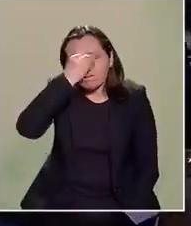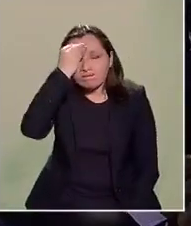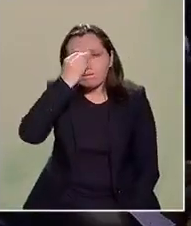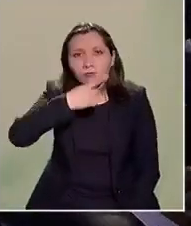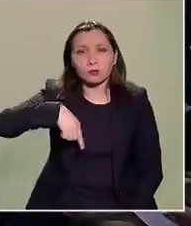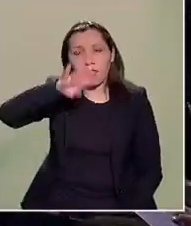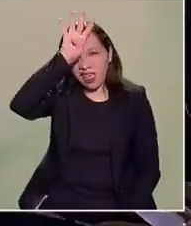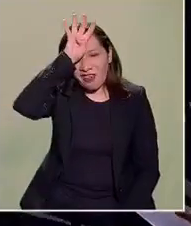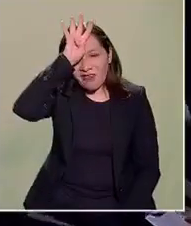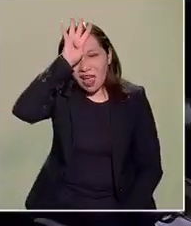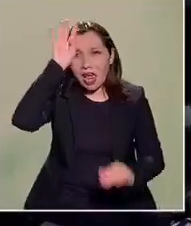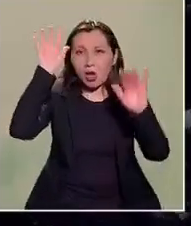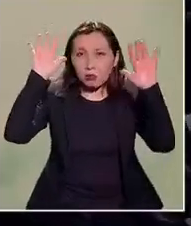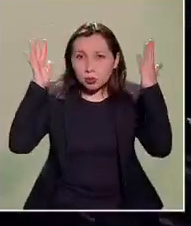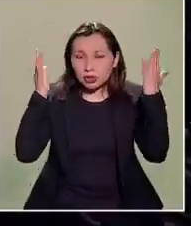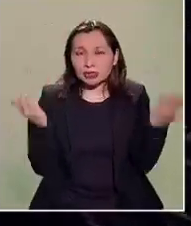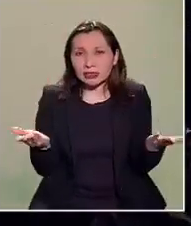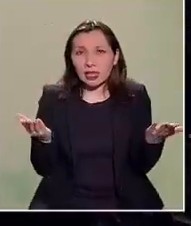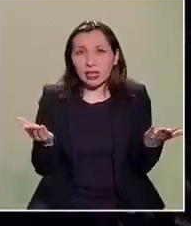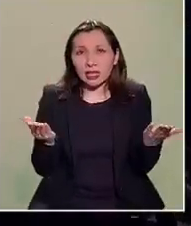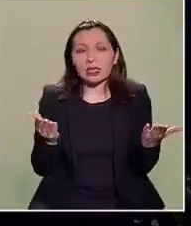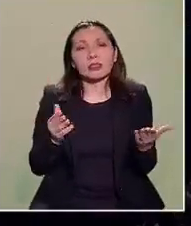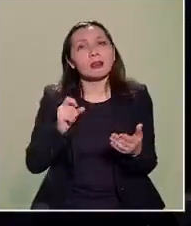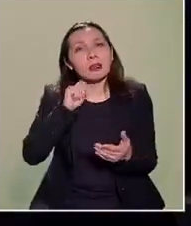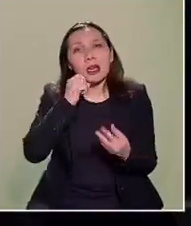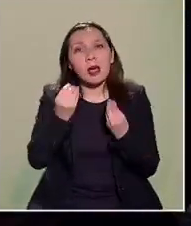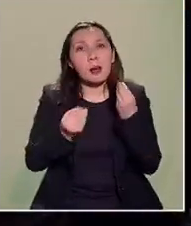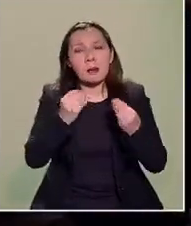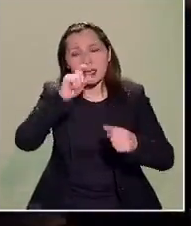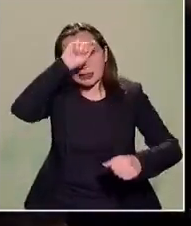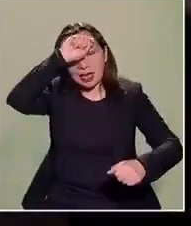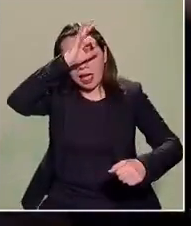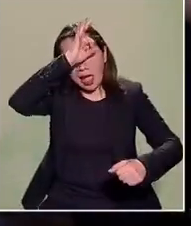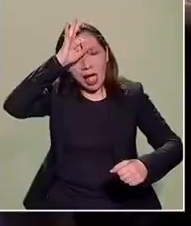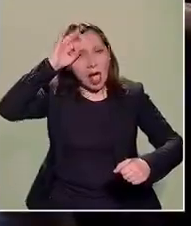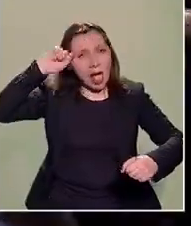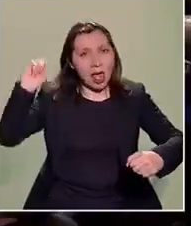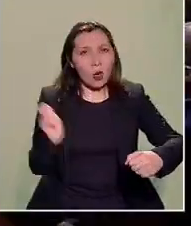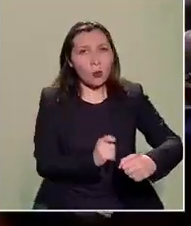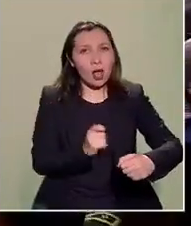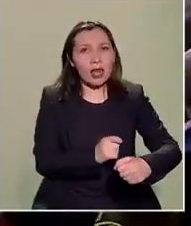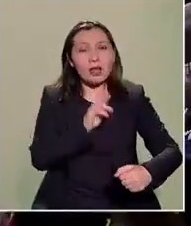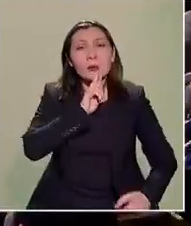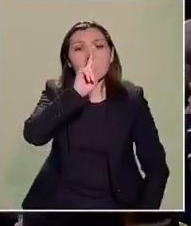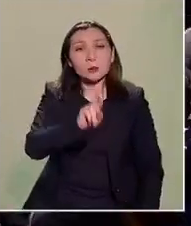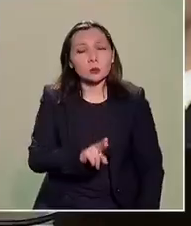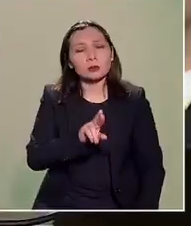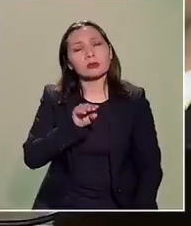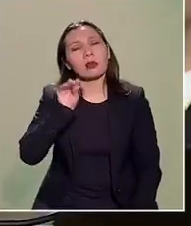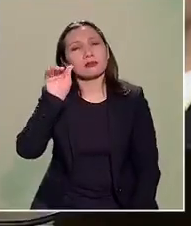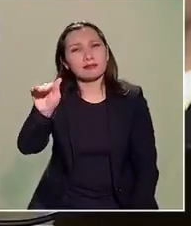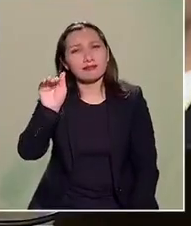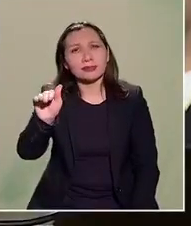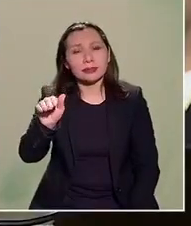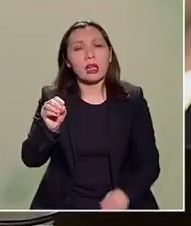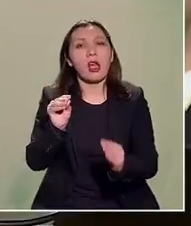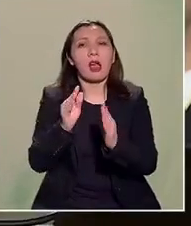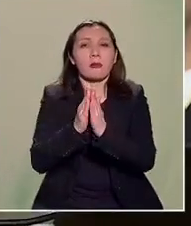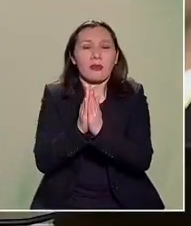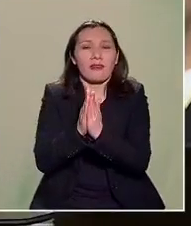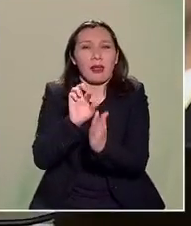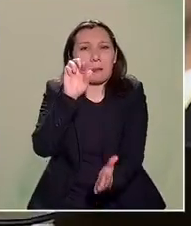evangélicos y protestantes lo que sucede en la araucanía queremos hacer un llamado de